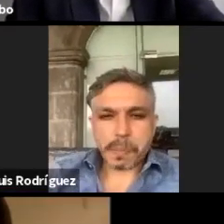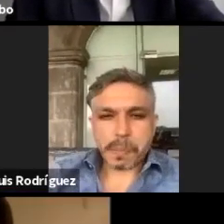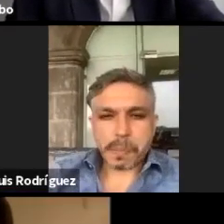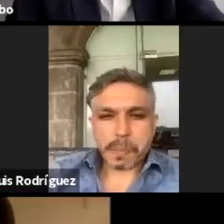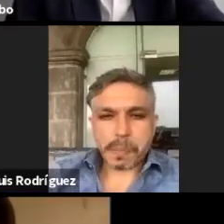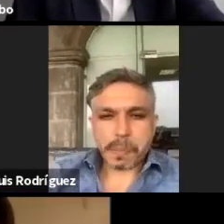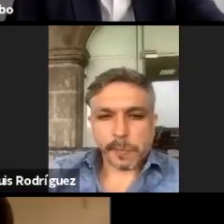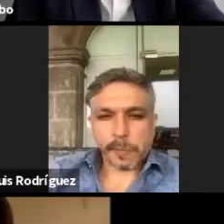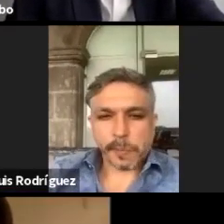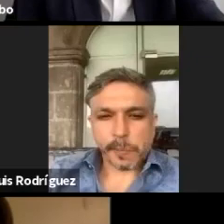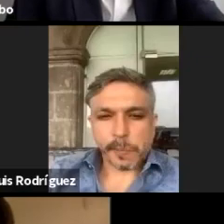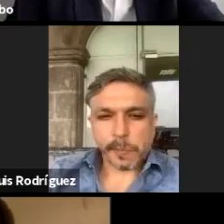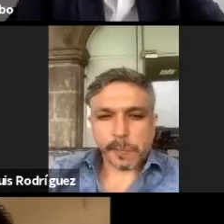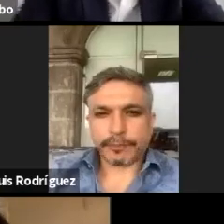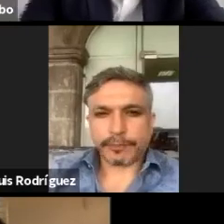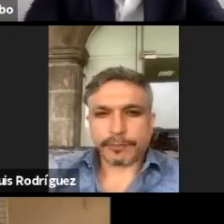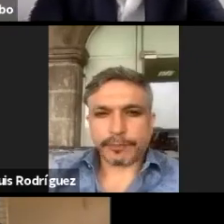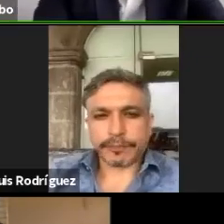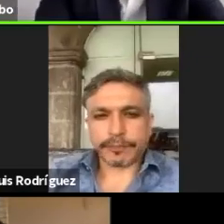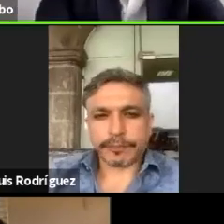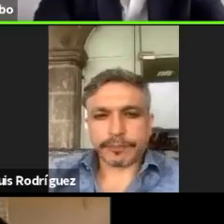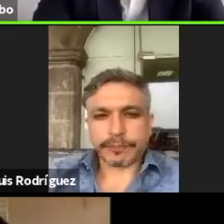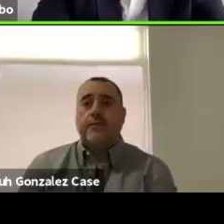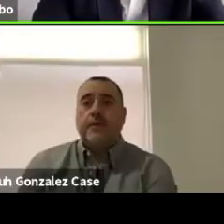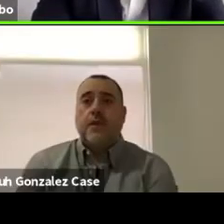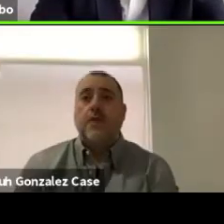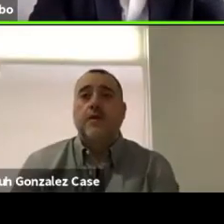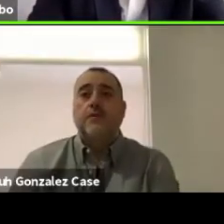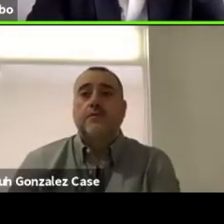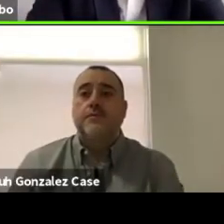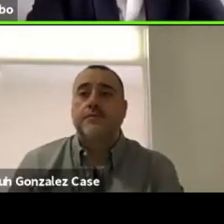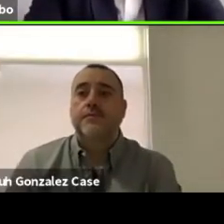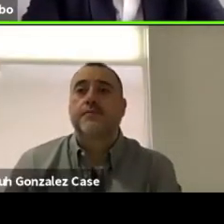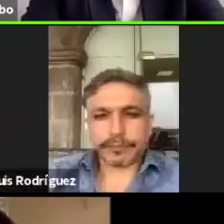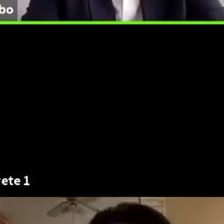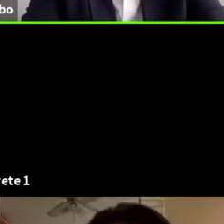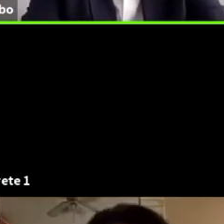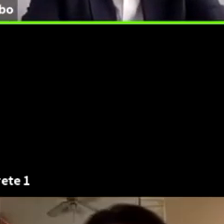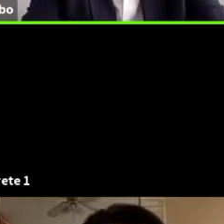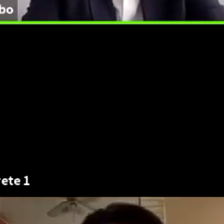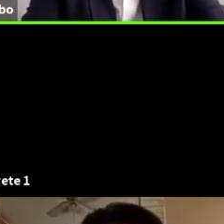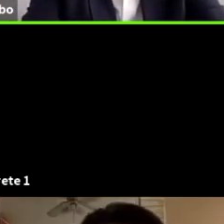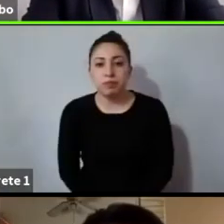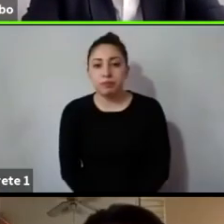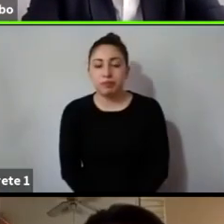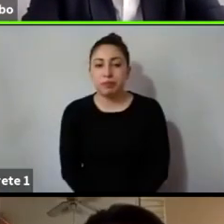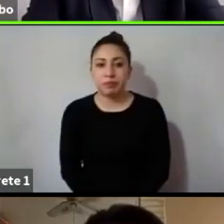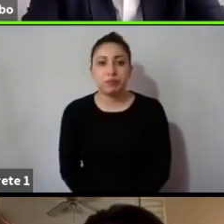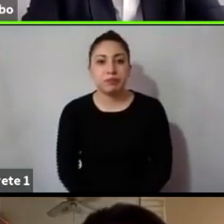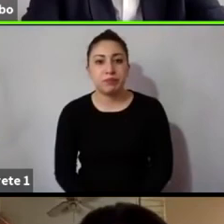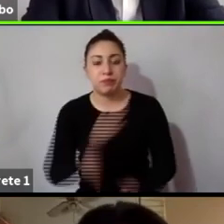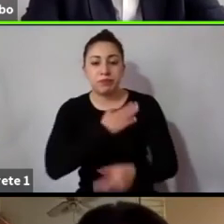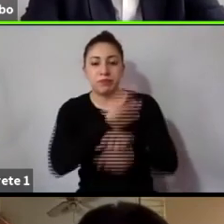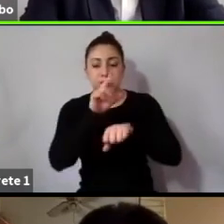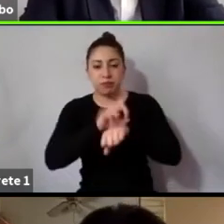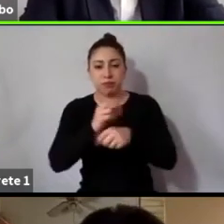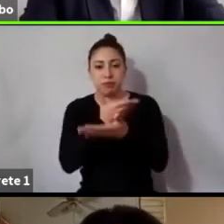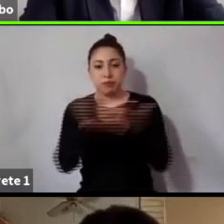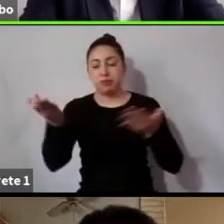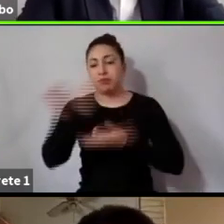Estamos en vivo, diputado presidente. Muchísimas gracias. Muy buenos días, compañeras, compañeros,